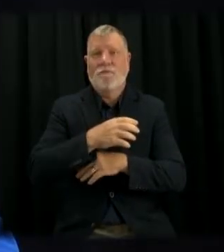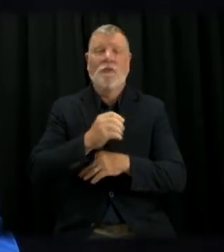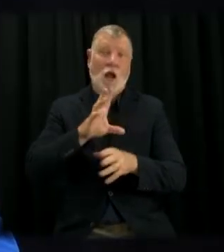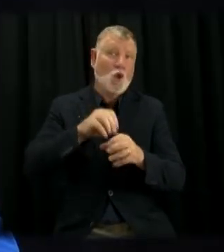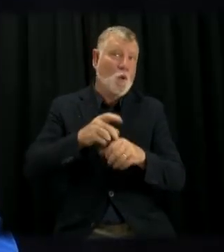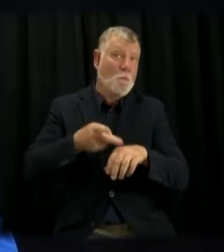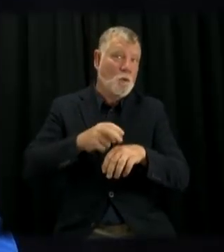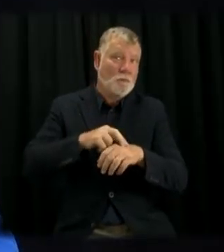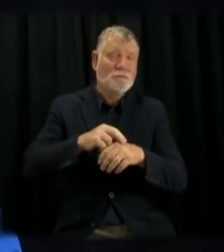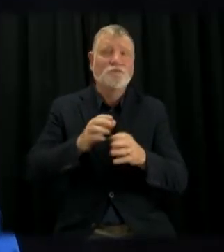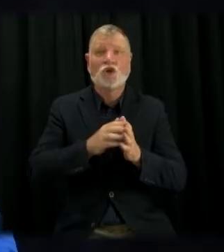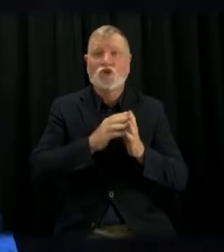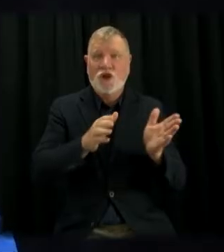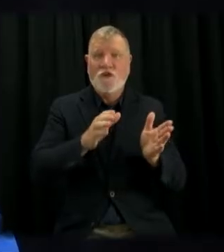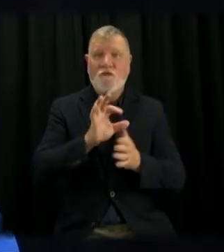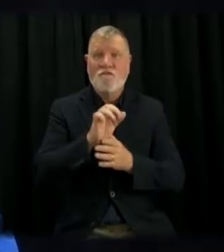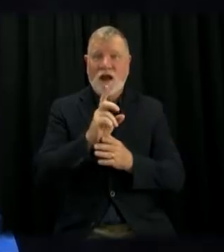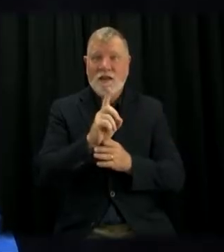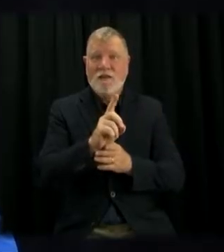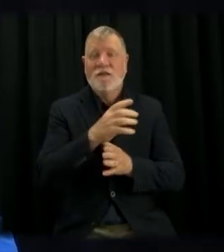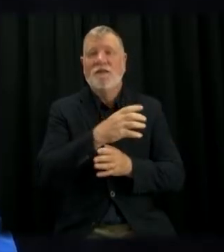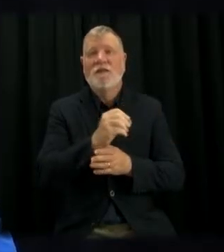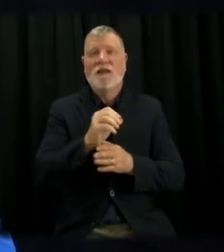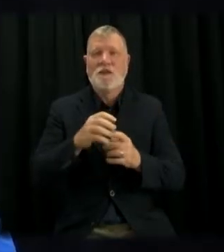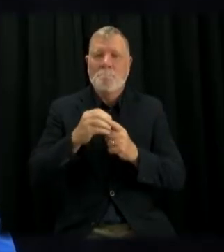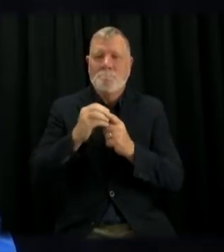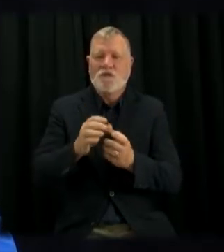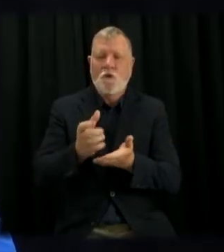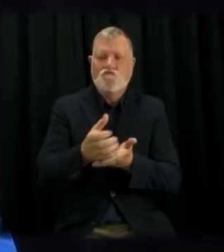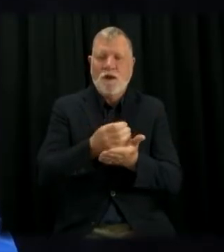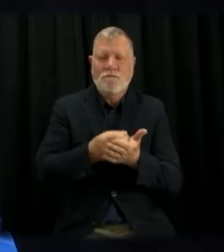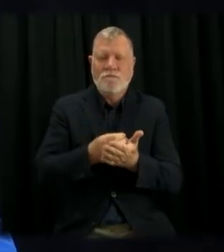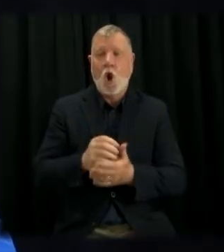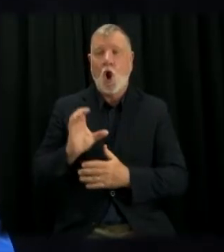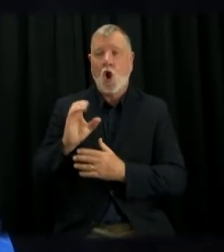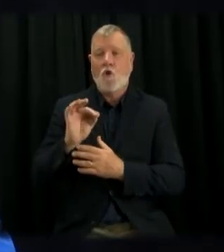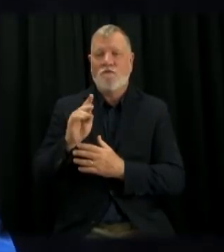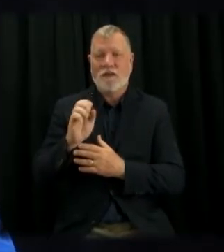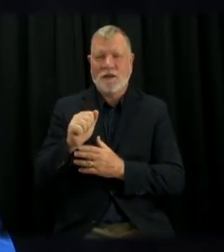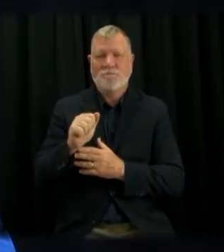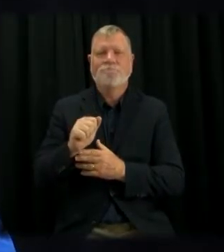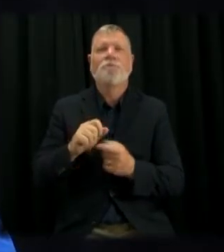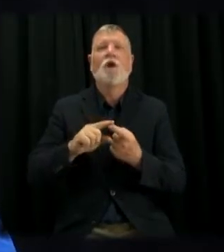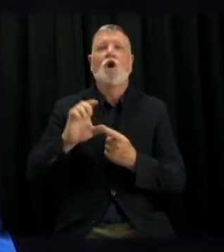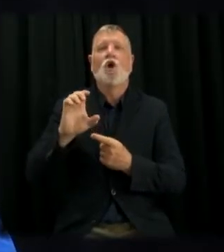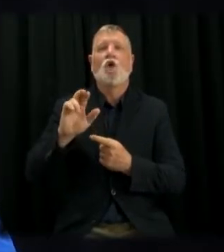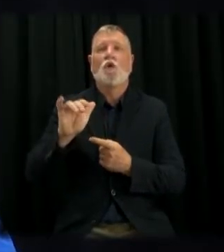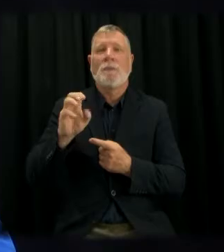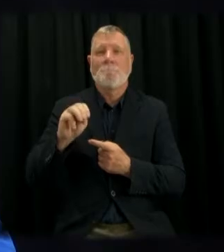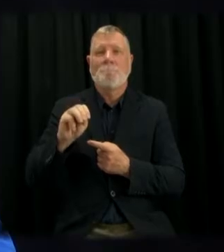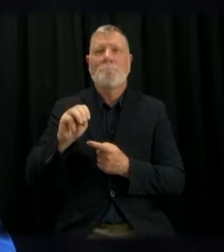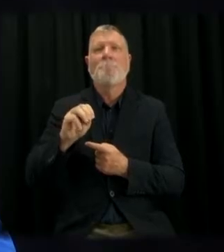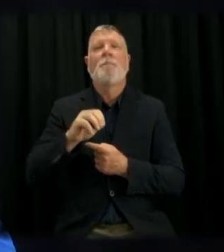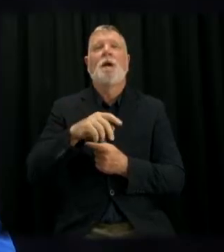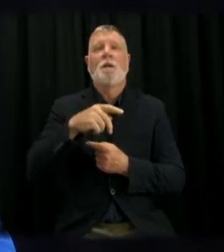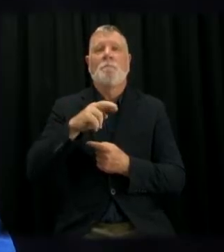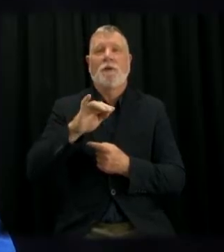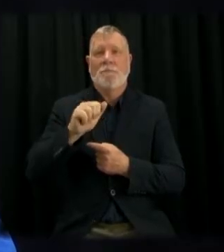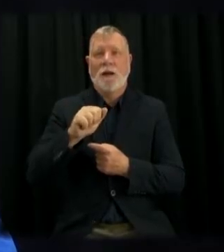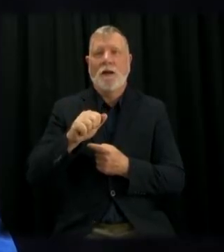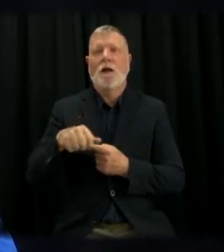el ELA, según los fondos generales y los fondos especiales, COFINA, CRIM, PREPA, PRASA, AGUA,